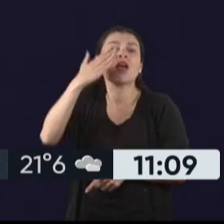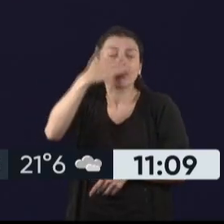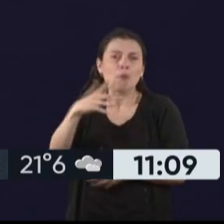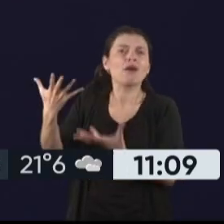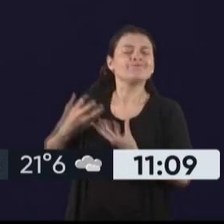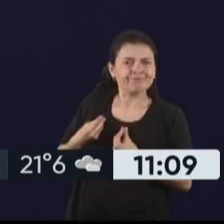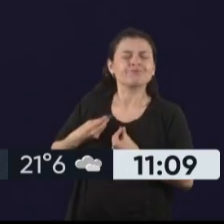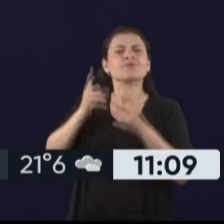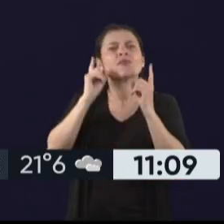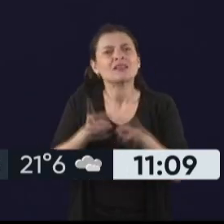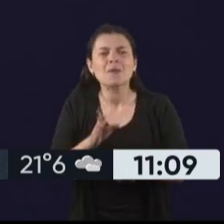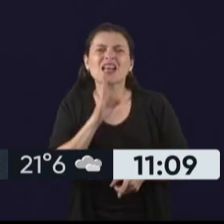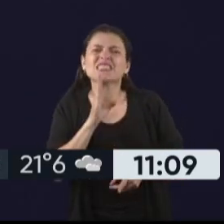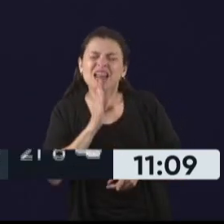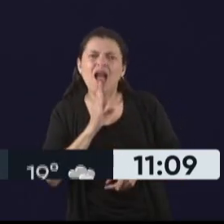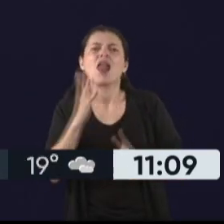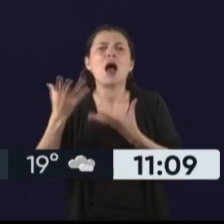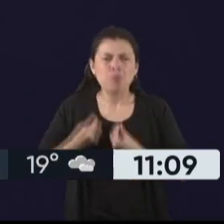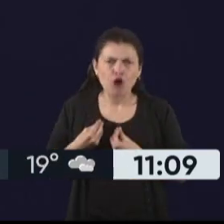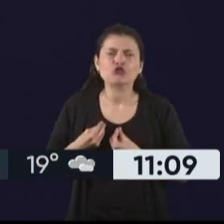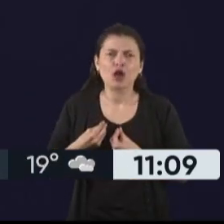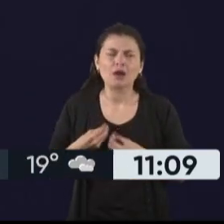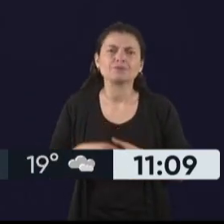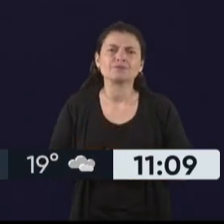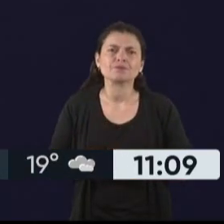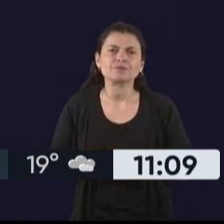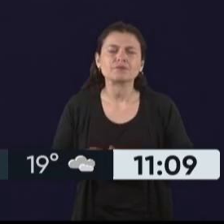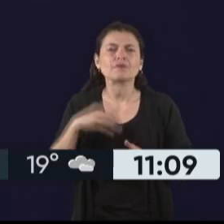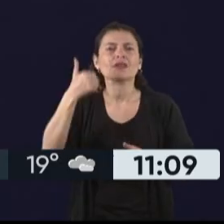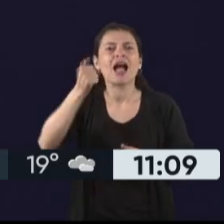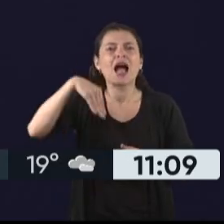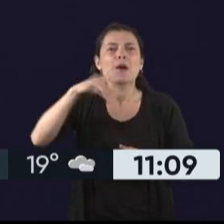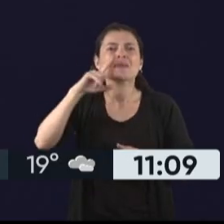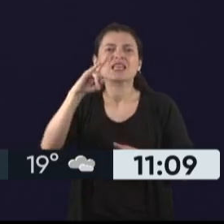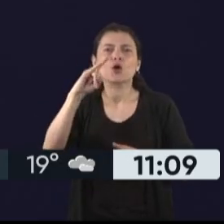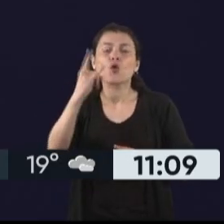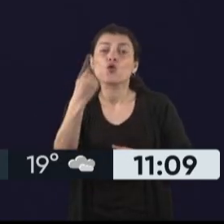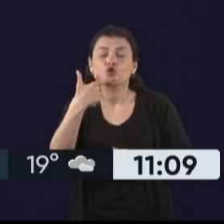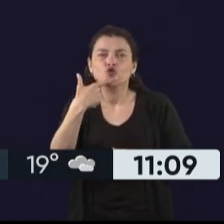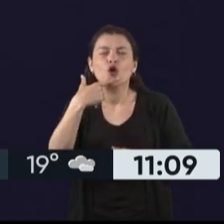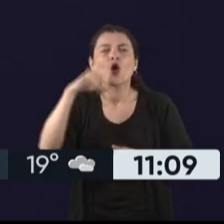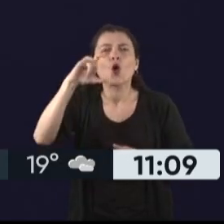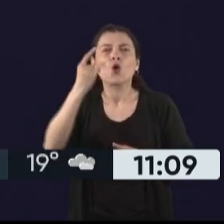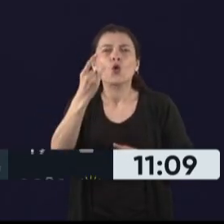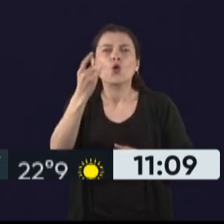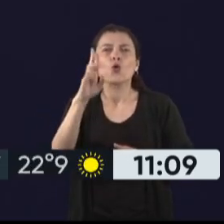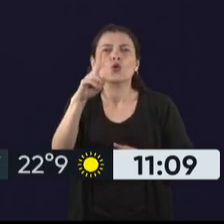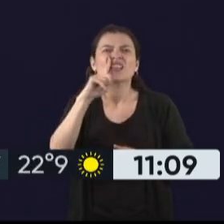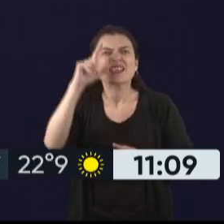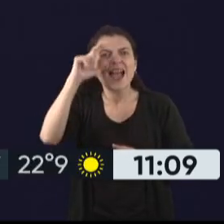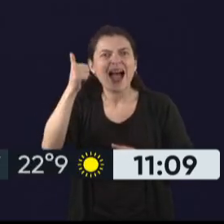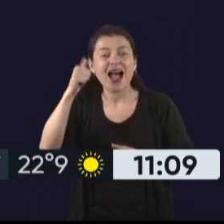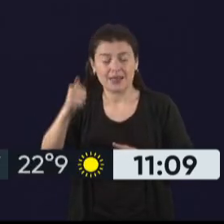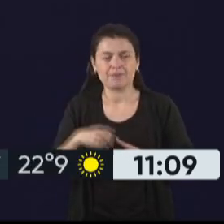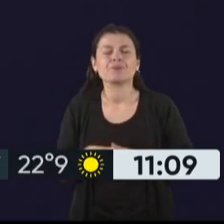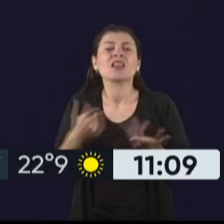precedente histórico al presentarse por primera vez como amicus curiae en una causa de esta naturaleza, gesto que refleja